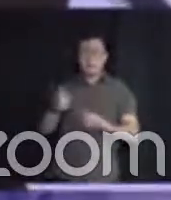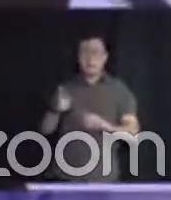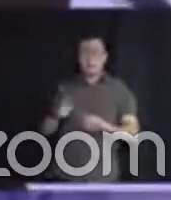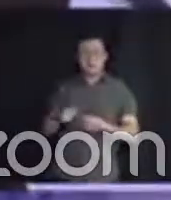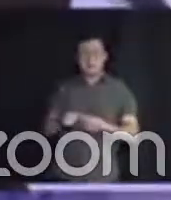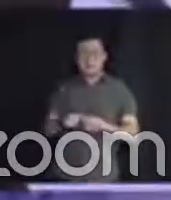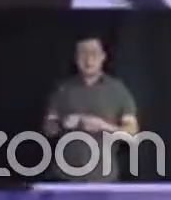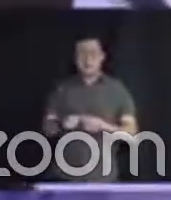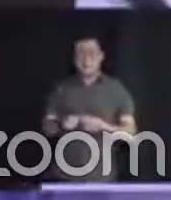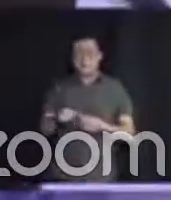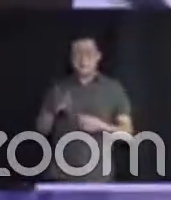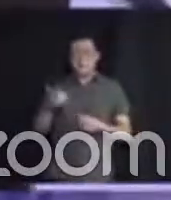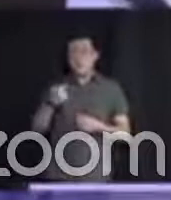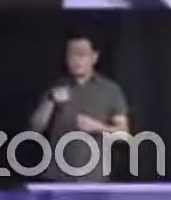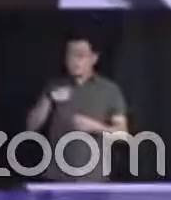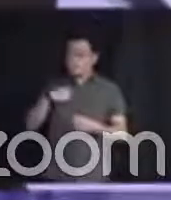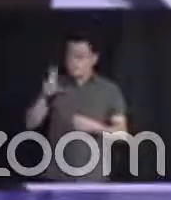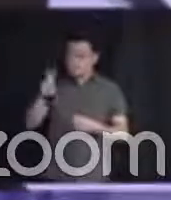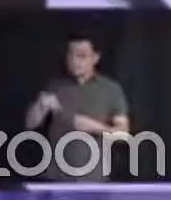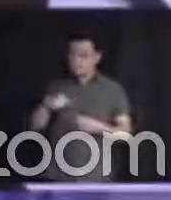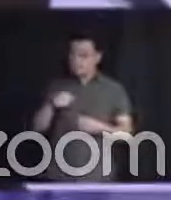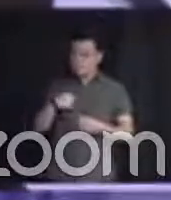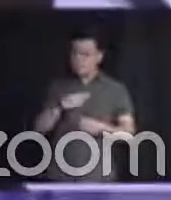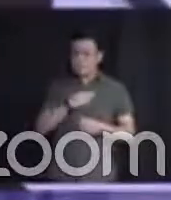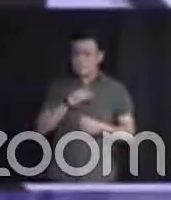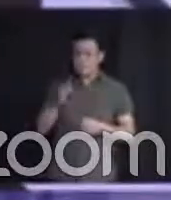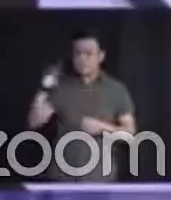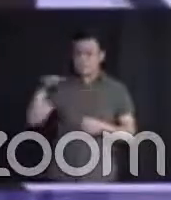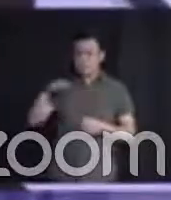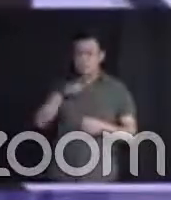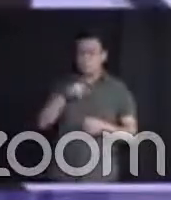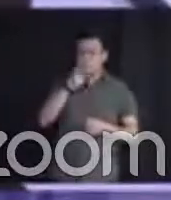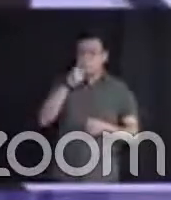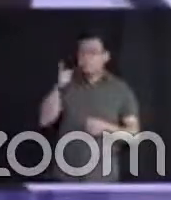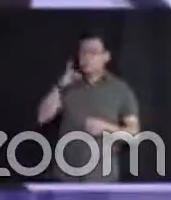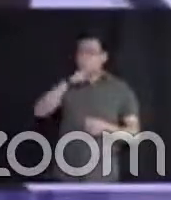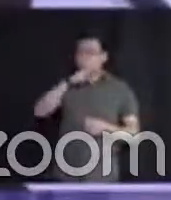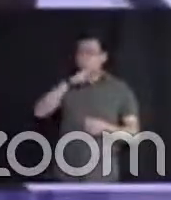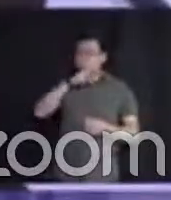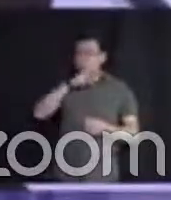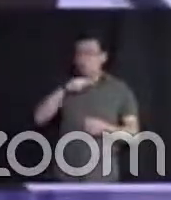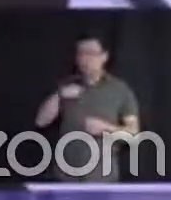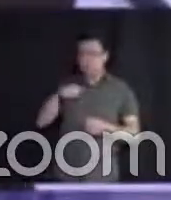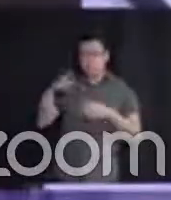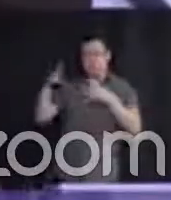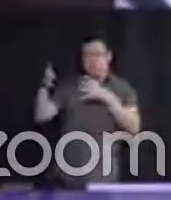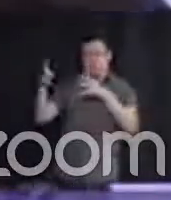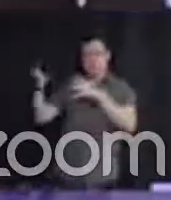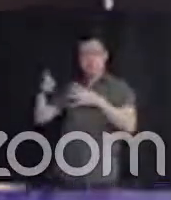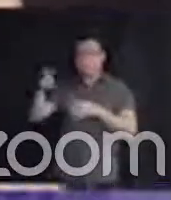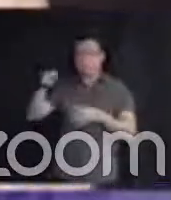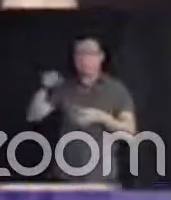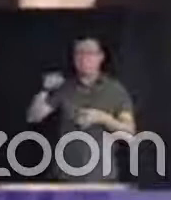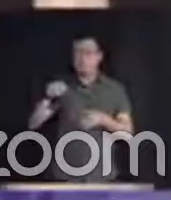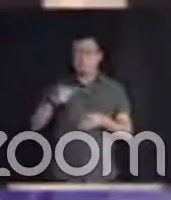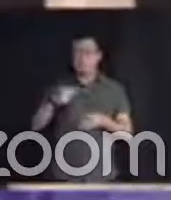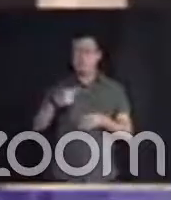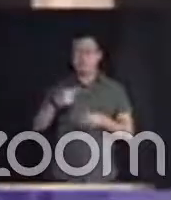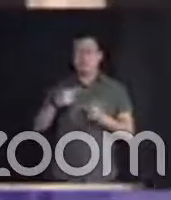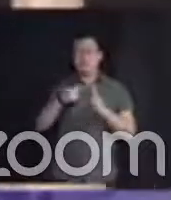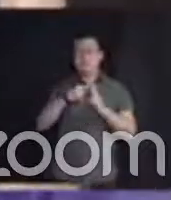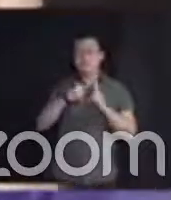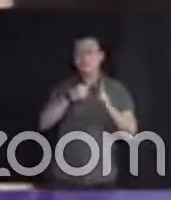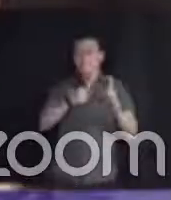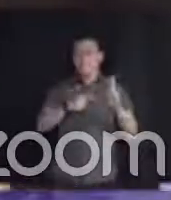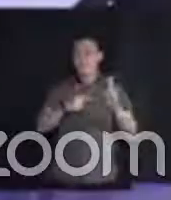Gerardo. Es que no, iba a ser en buena onda, para decirle que no se preocupe, que no lo vamos a regañar ni nada. Me dice Gerardo y Rocío, no me